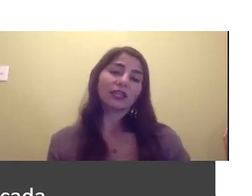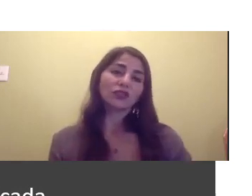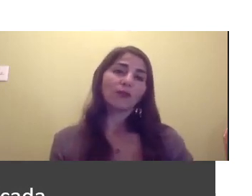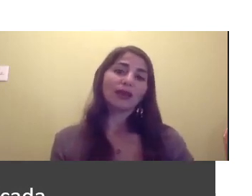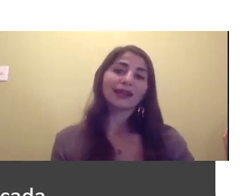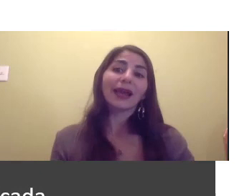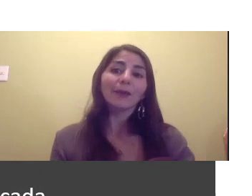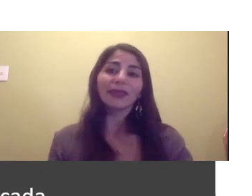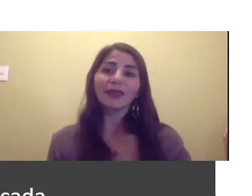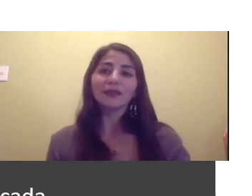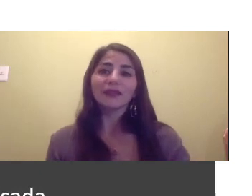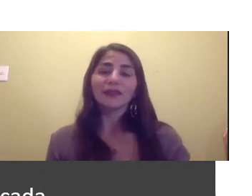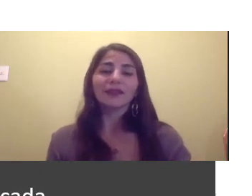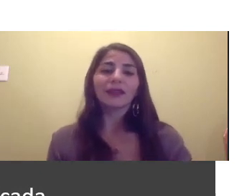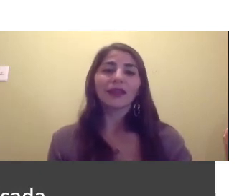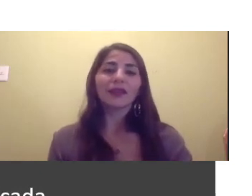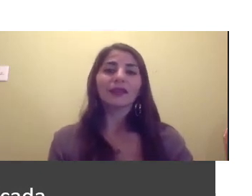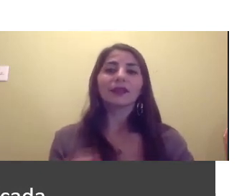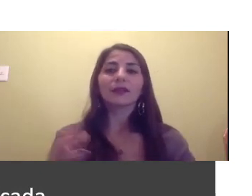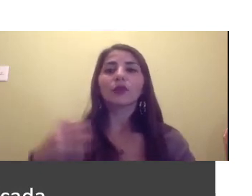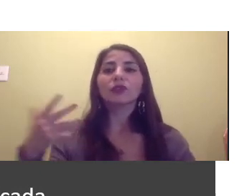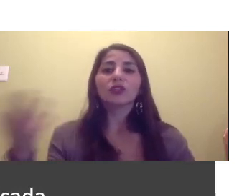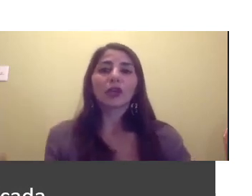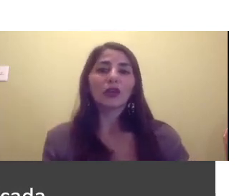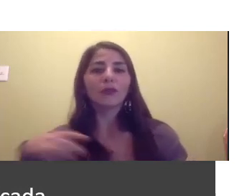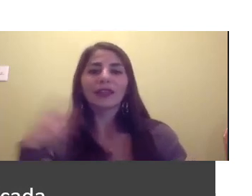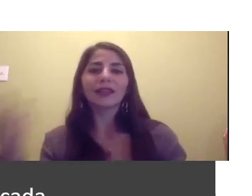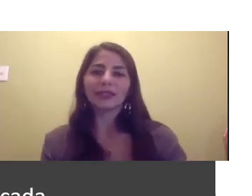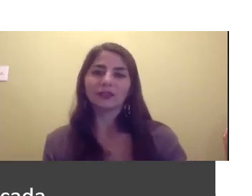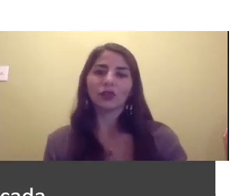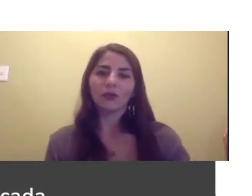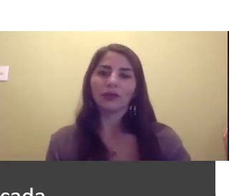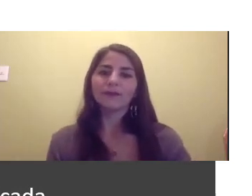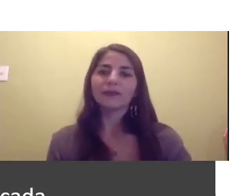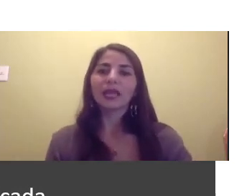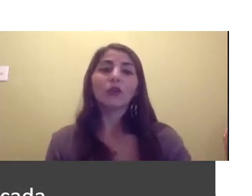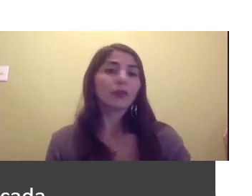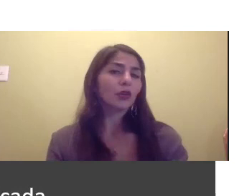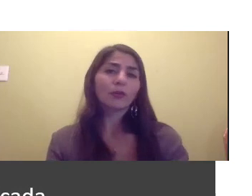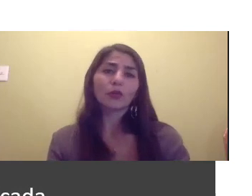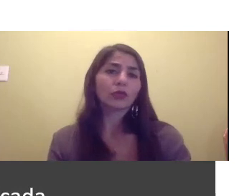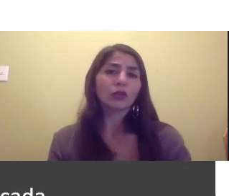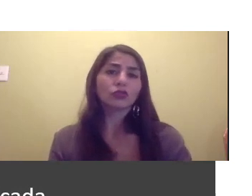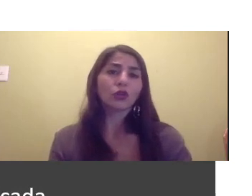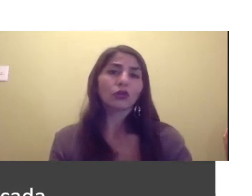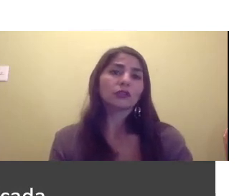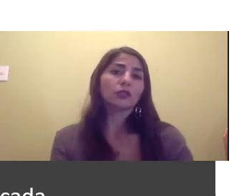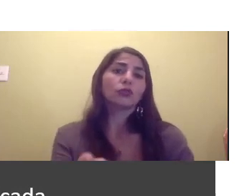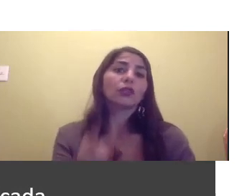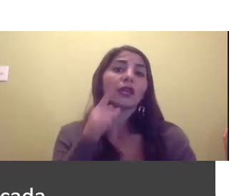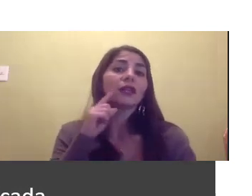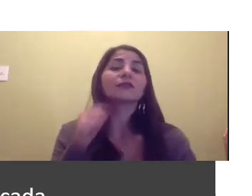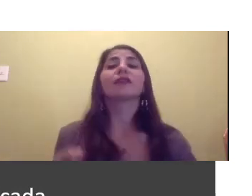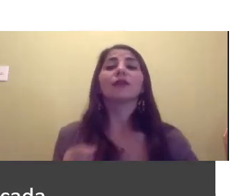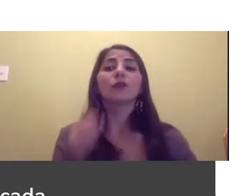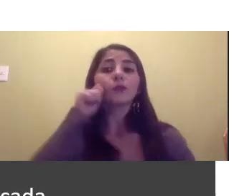una identificación más rápida que estar preguntando por el nombre y deletreando el nombre. Ya lo primero que preguntan los sordos es si